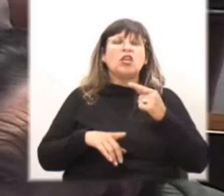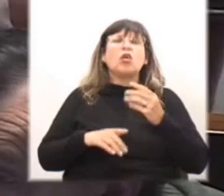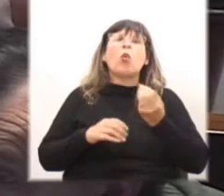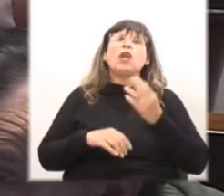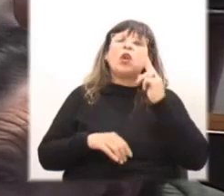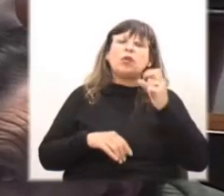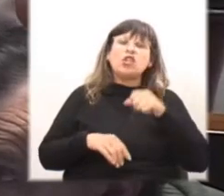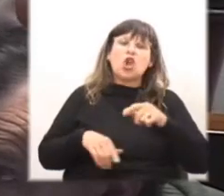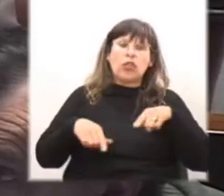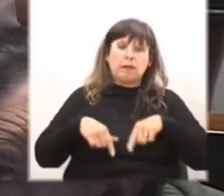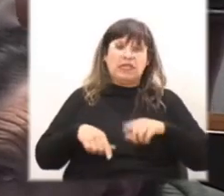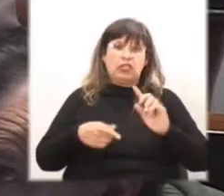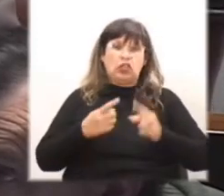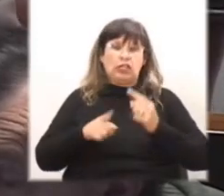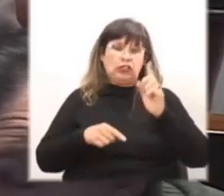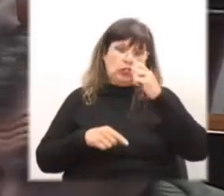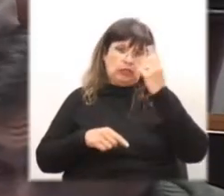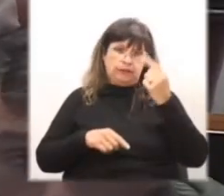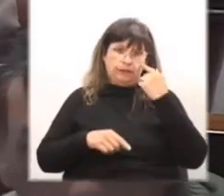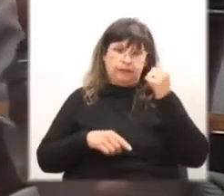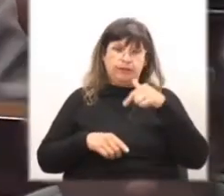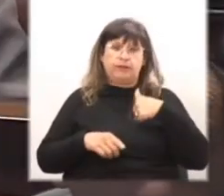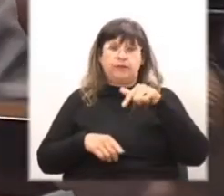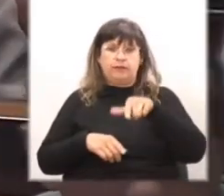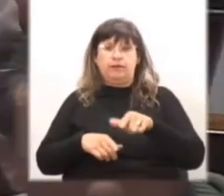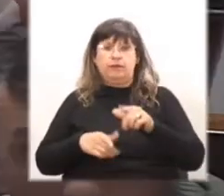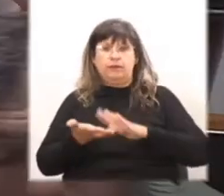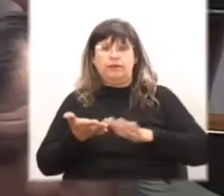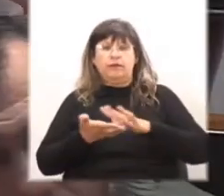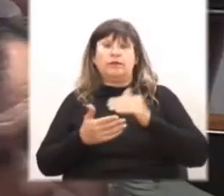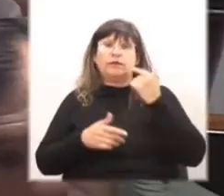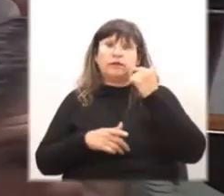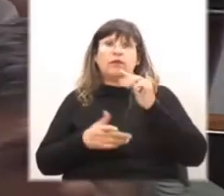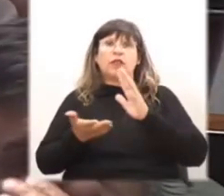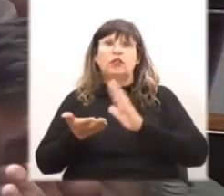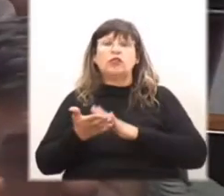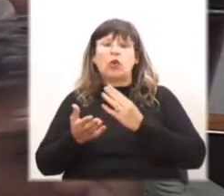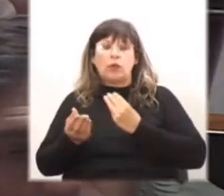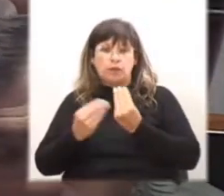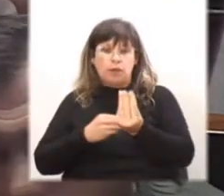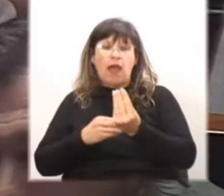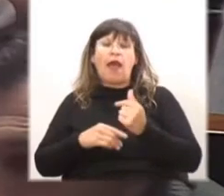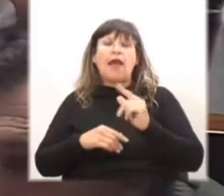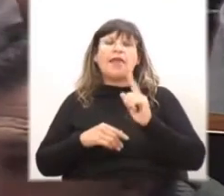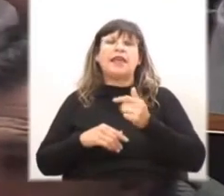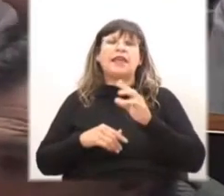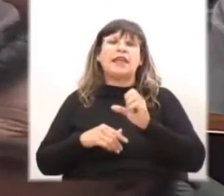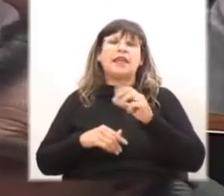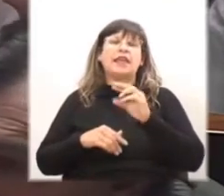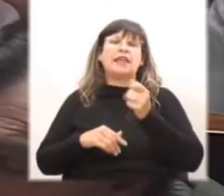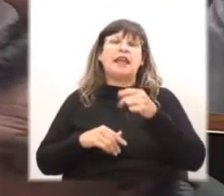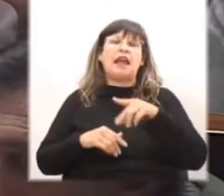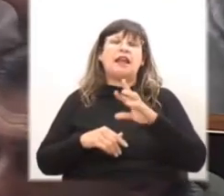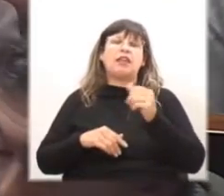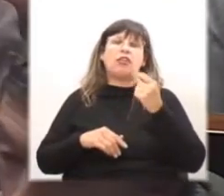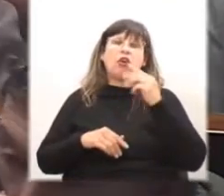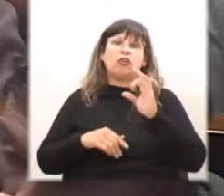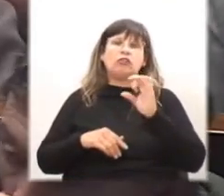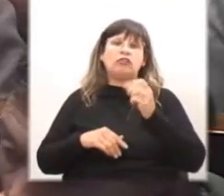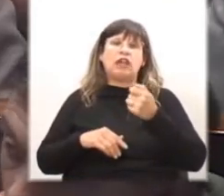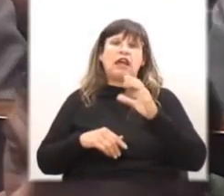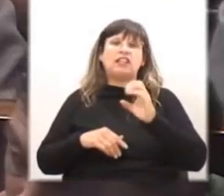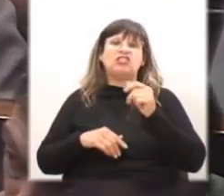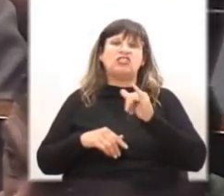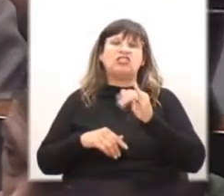situación. Respecto a la designación del señor Gerardo Sanchís como funcionario de